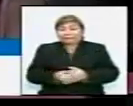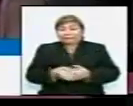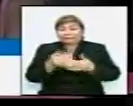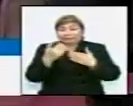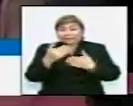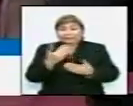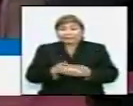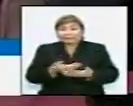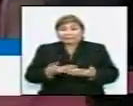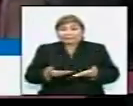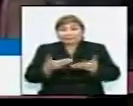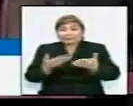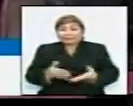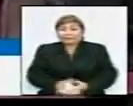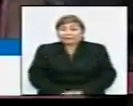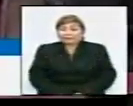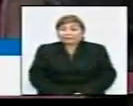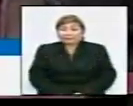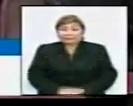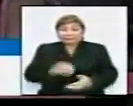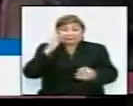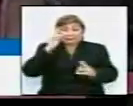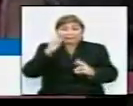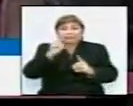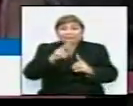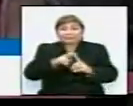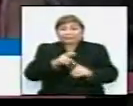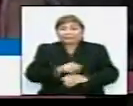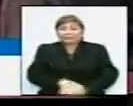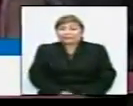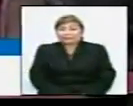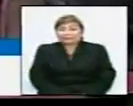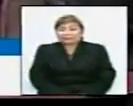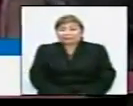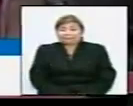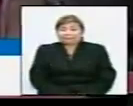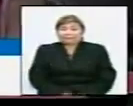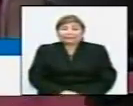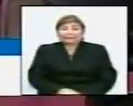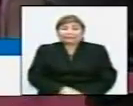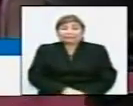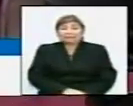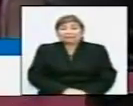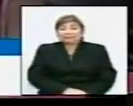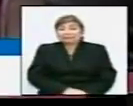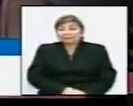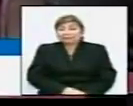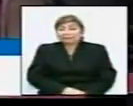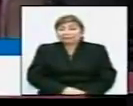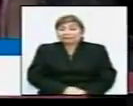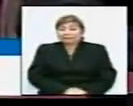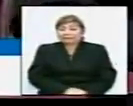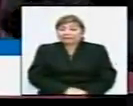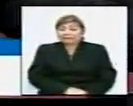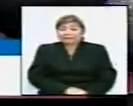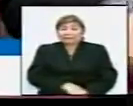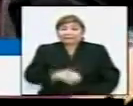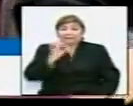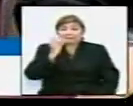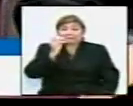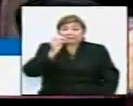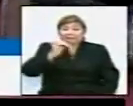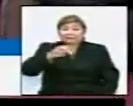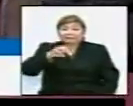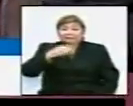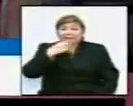marco de la propuesta? Ese es un reto, un reto. Y en la intervención que tuvo el señor jefe OMPE dijo claramente